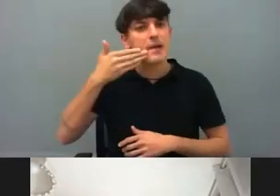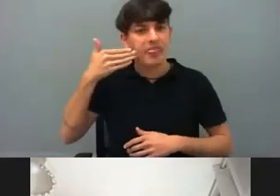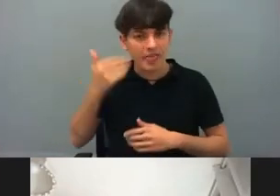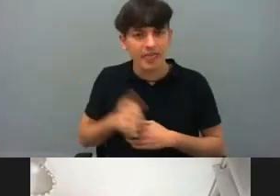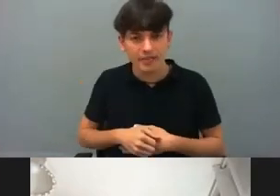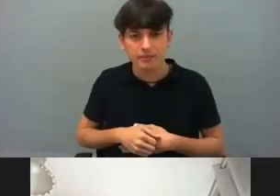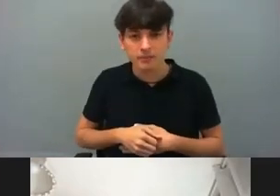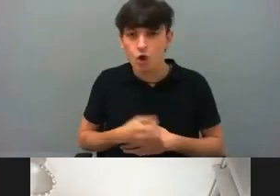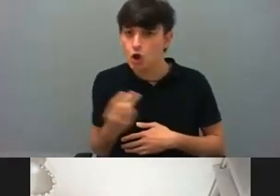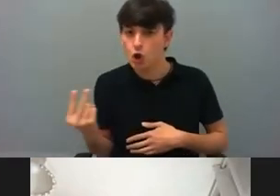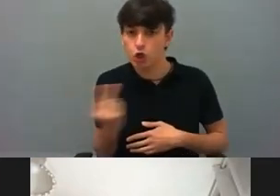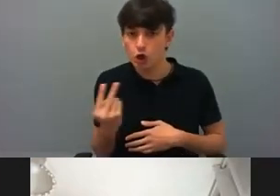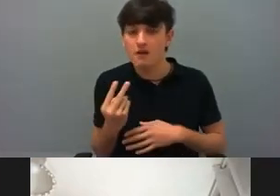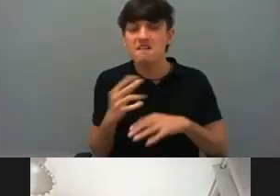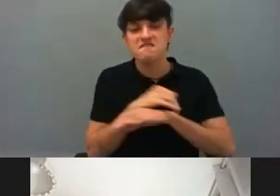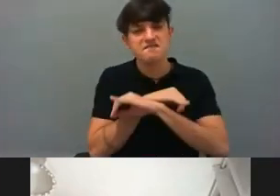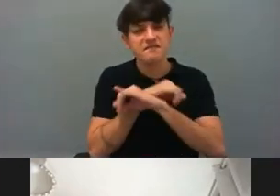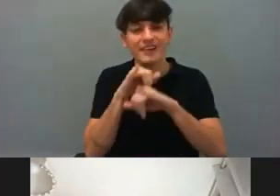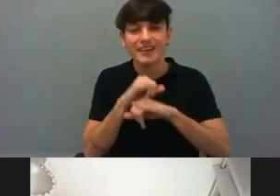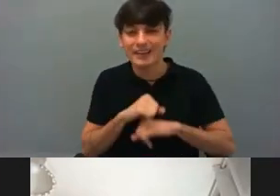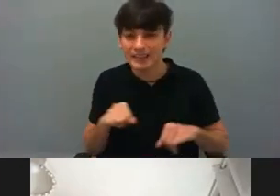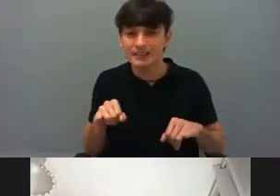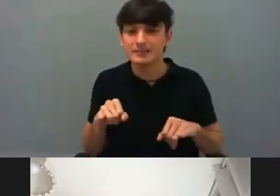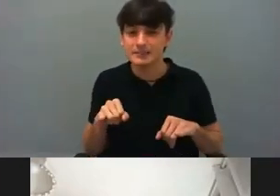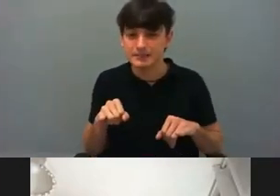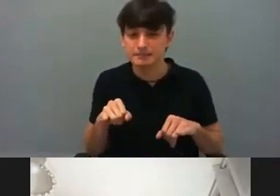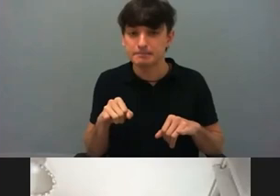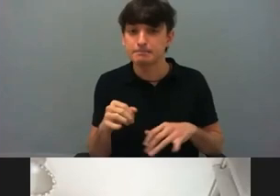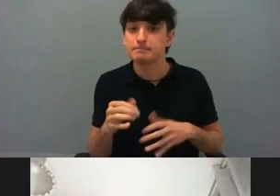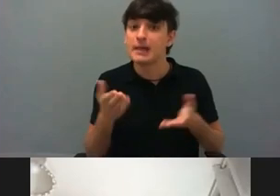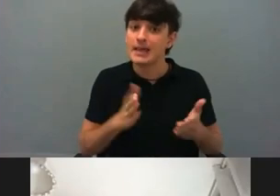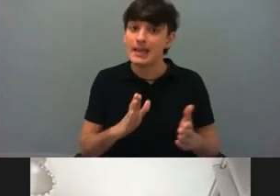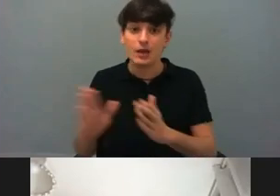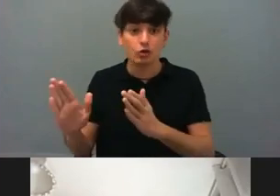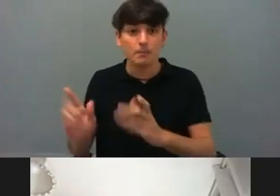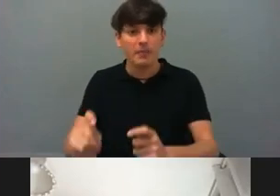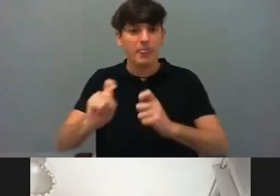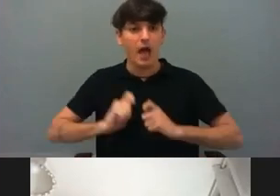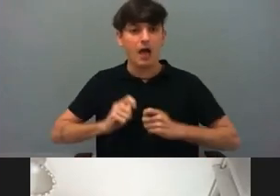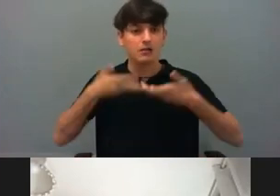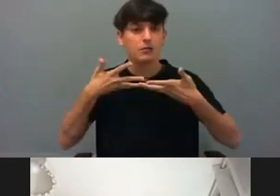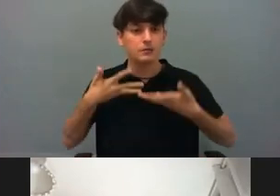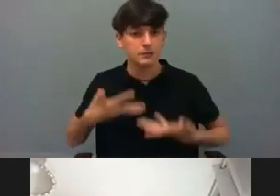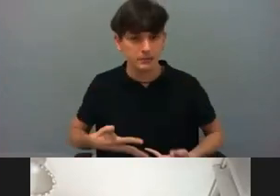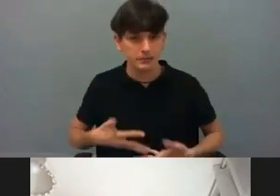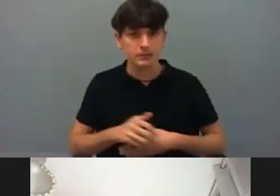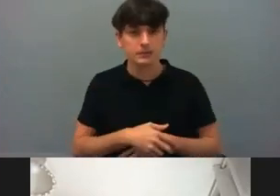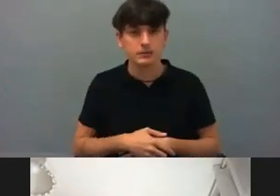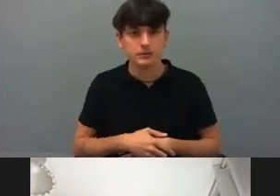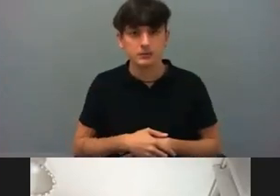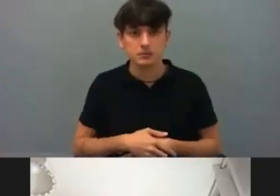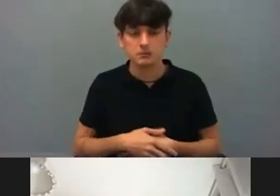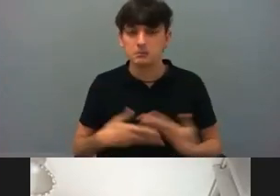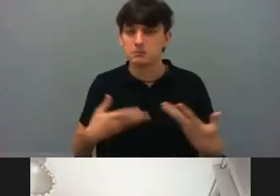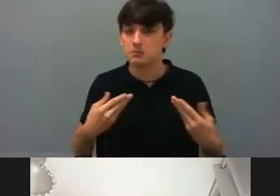Los dos fuimos muy felices en su espera y ellos nos relajaron. Comían sin problema,